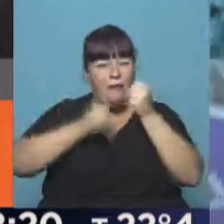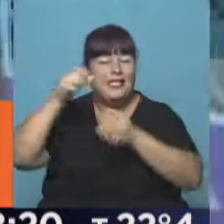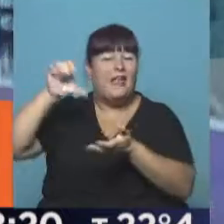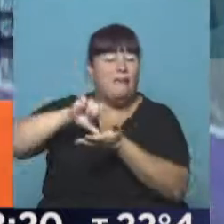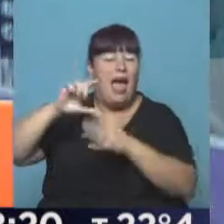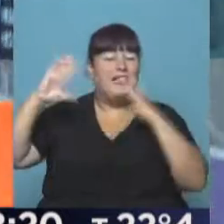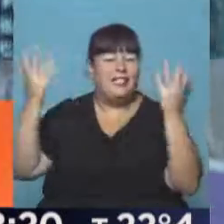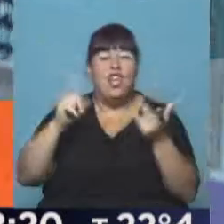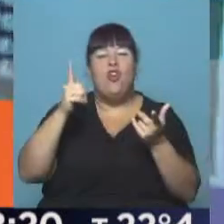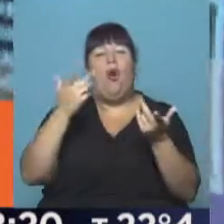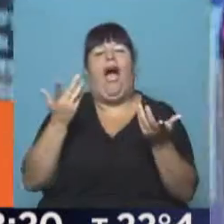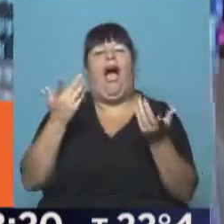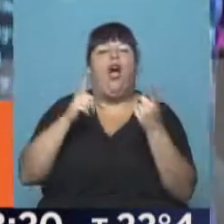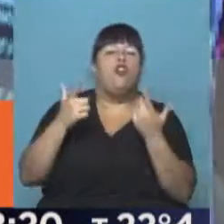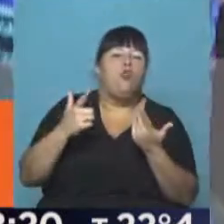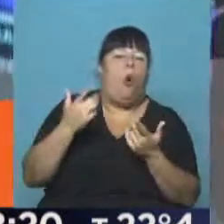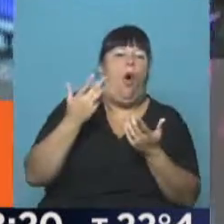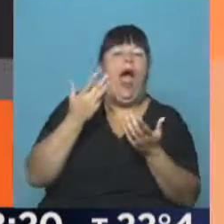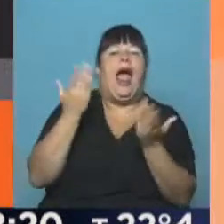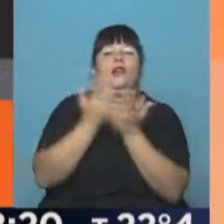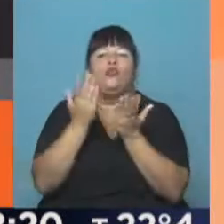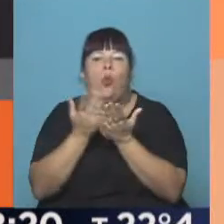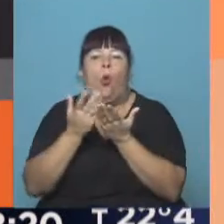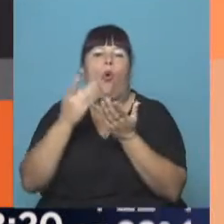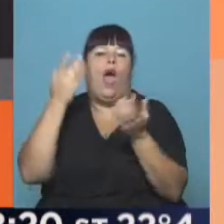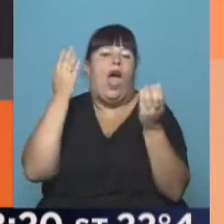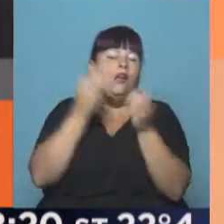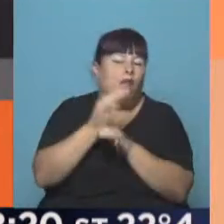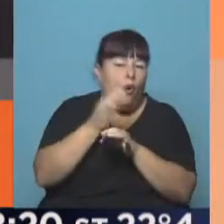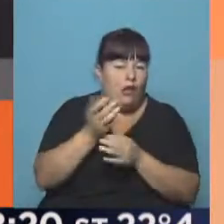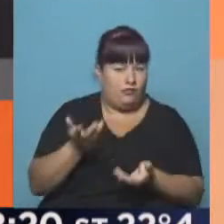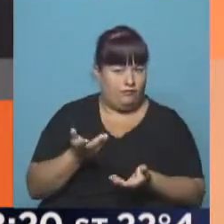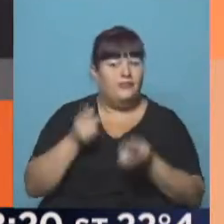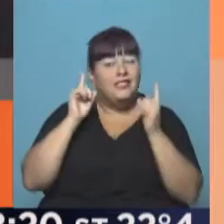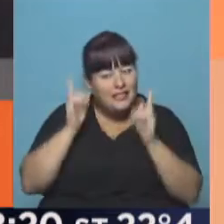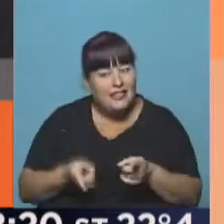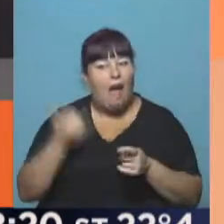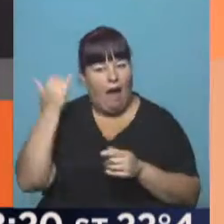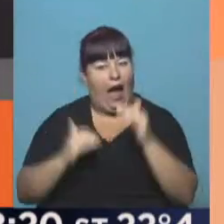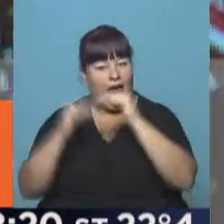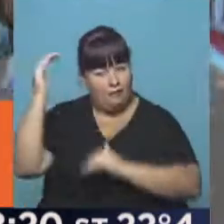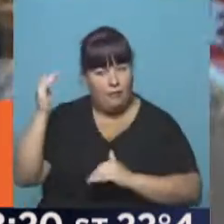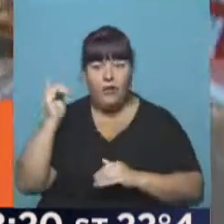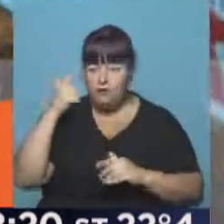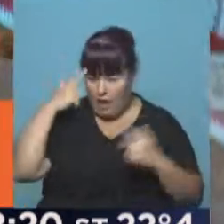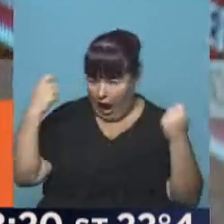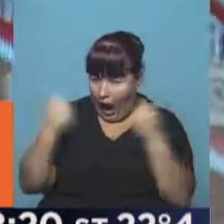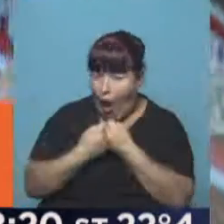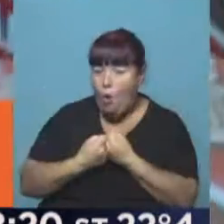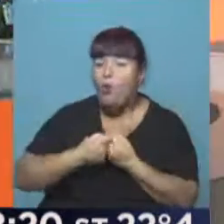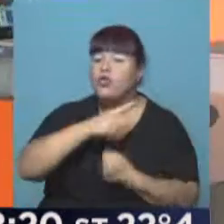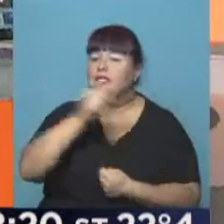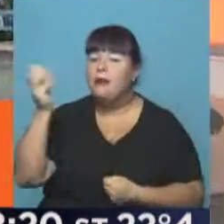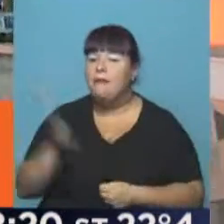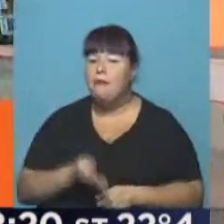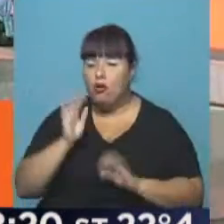donde no hay la excusa de no haber tenido acceso a la educación, también sucede. Pero concuerdo absolutamente.